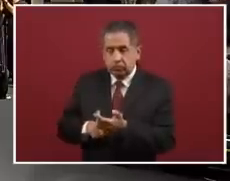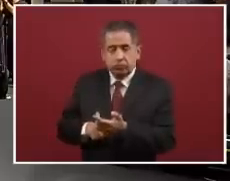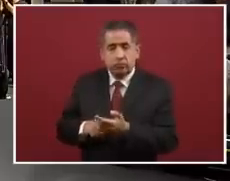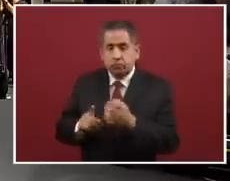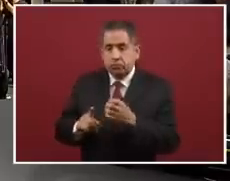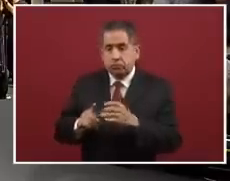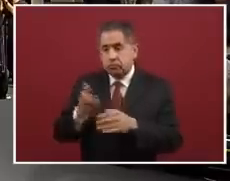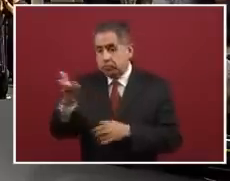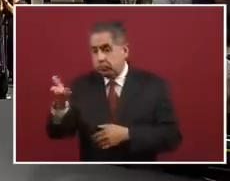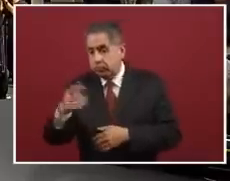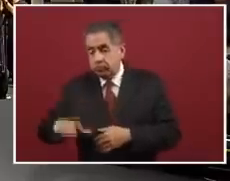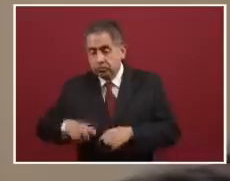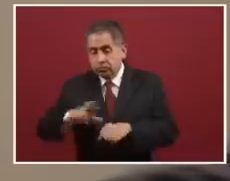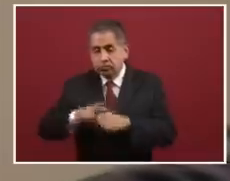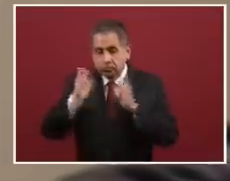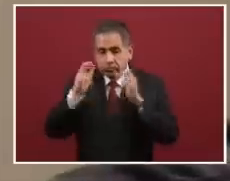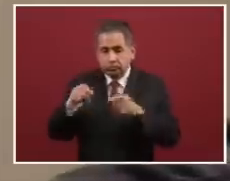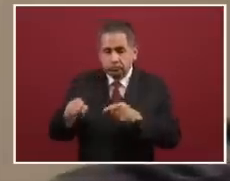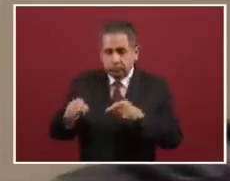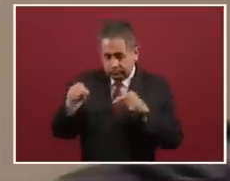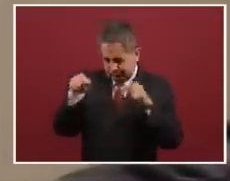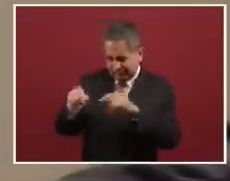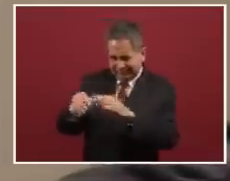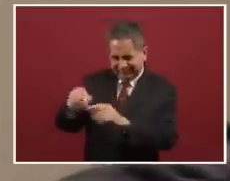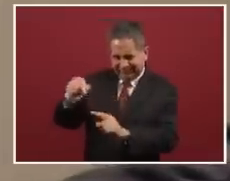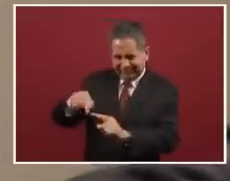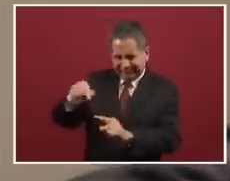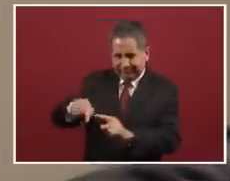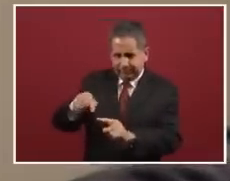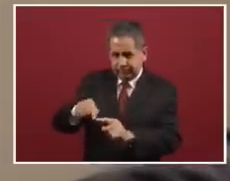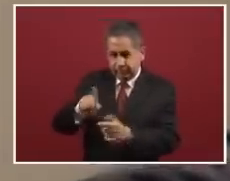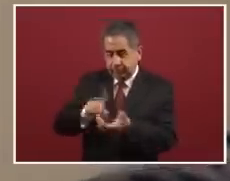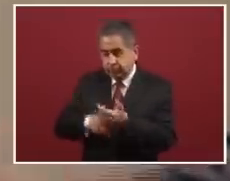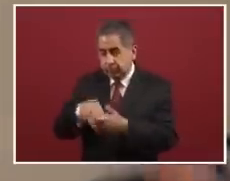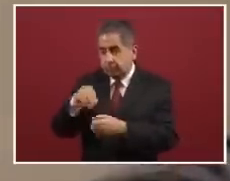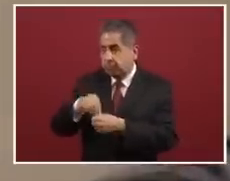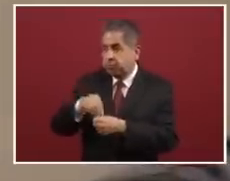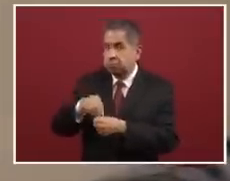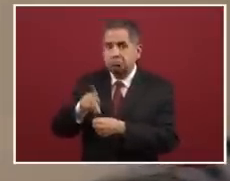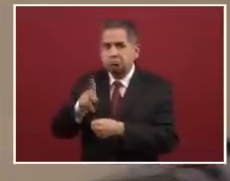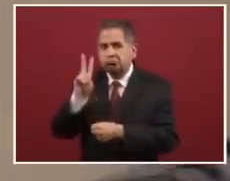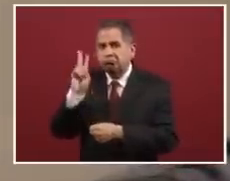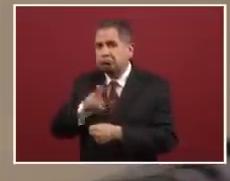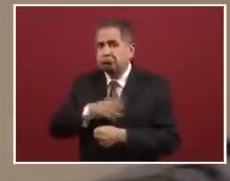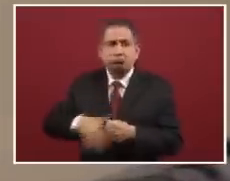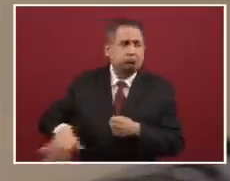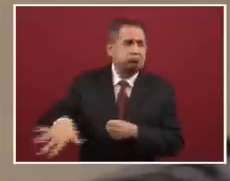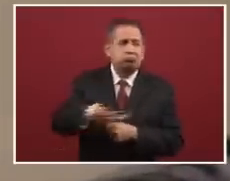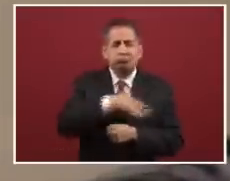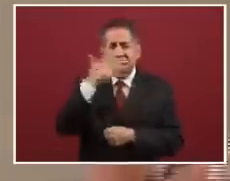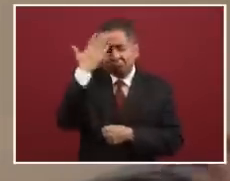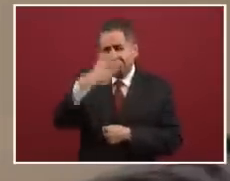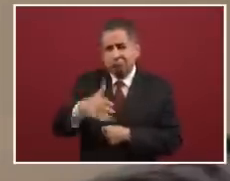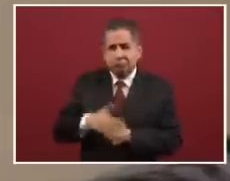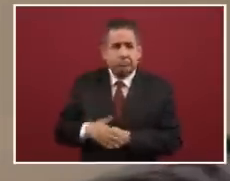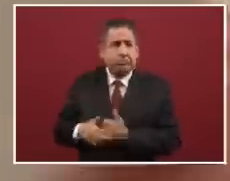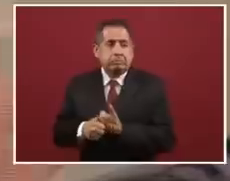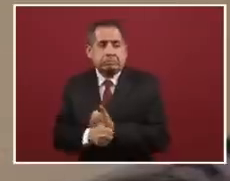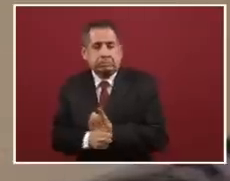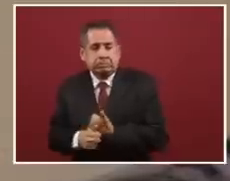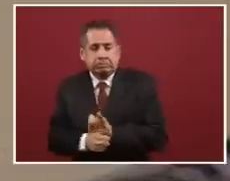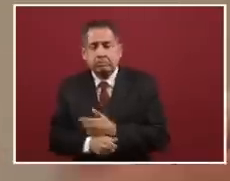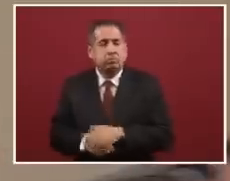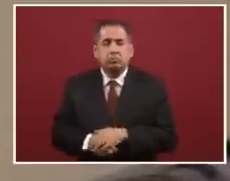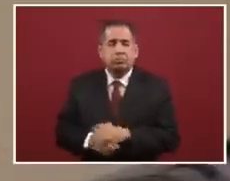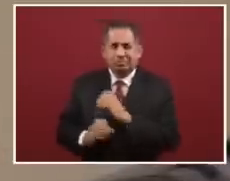de Chiapas, ¿no? Específicamente ahí, es un secreto a voces, ¿no? Que no solo como una camioneta de ahí,